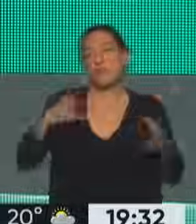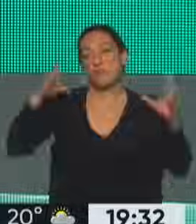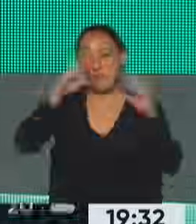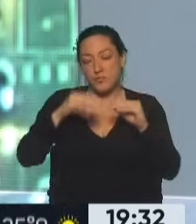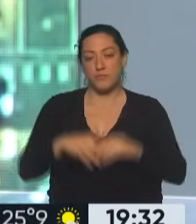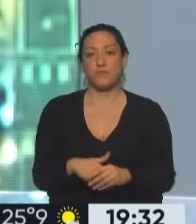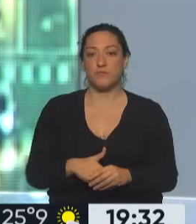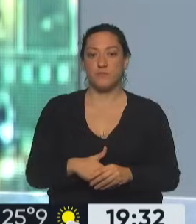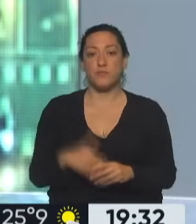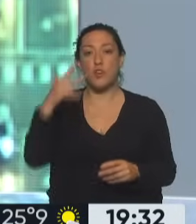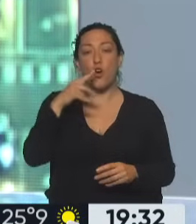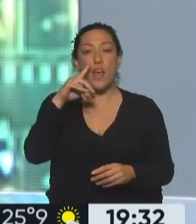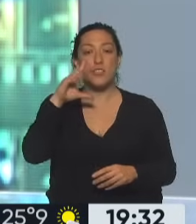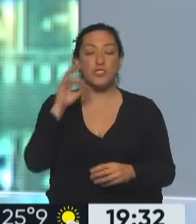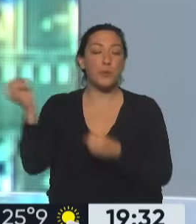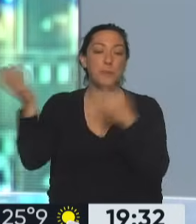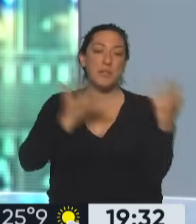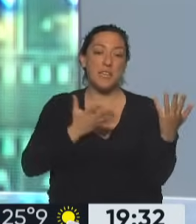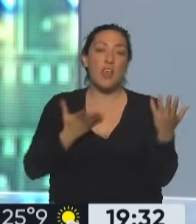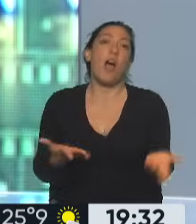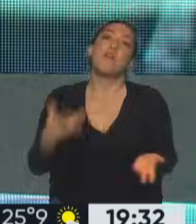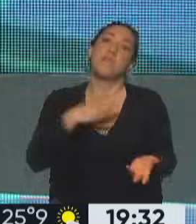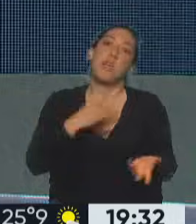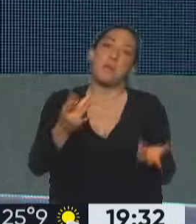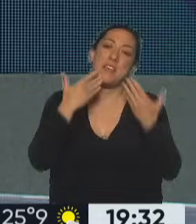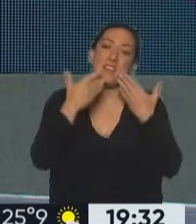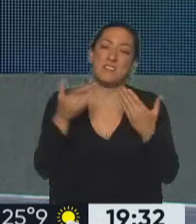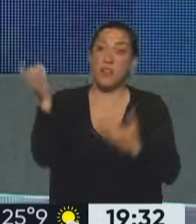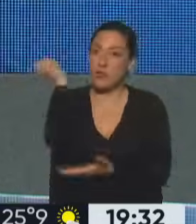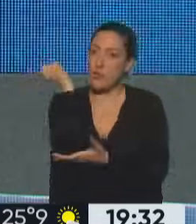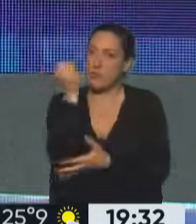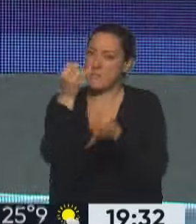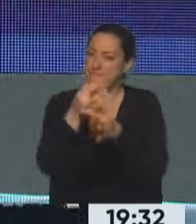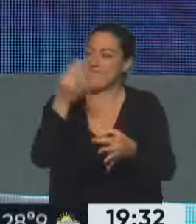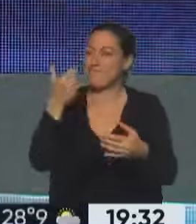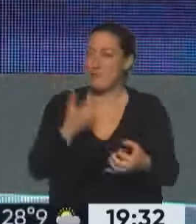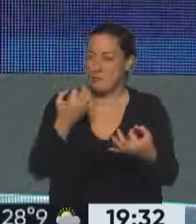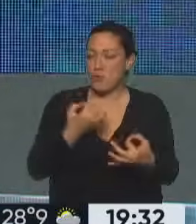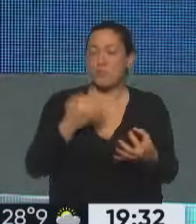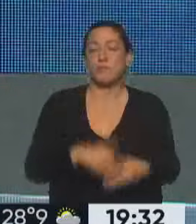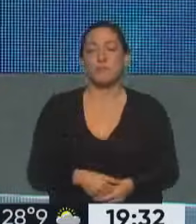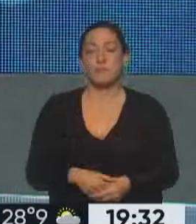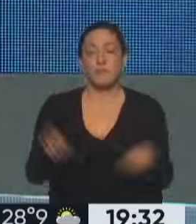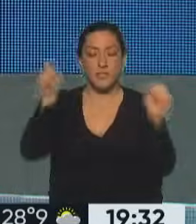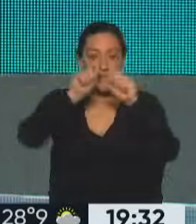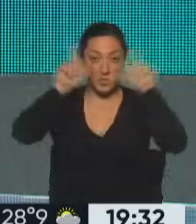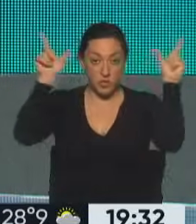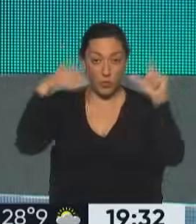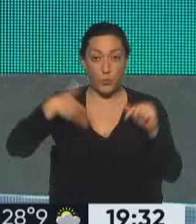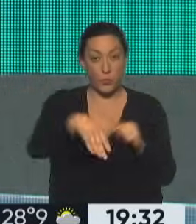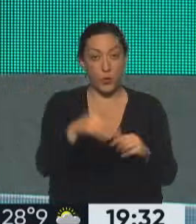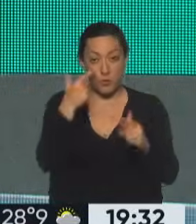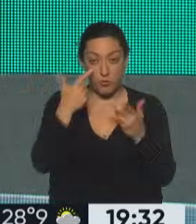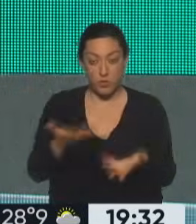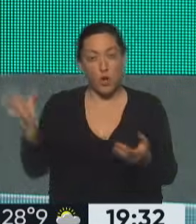Horacio Robelli. Al contrario, gracias por invitar. Economista, capo, si los hay. Presta atención a lo que vamos a ver, nos interesa